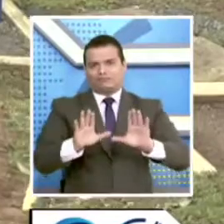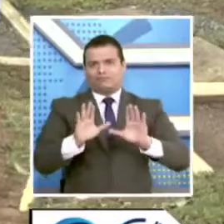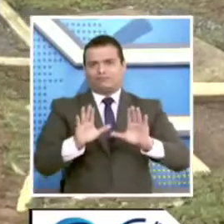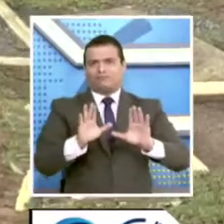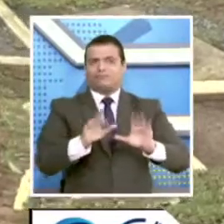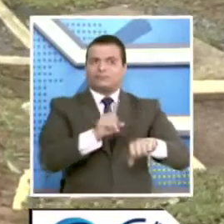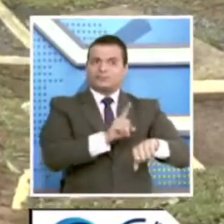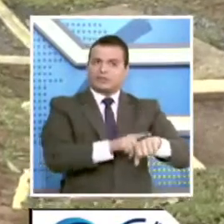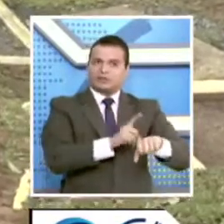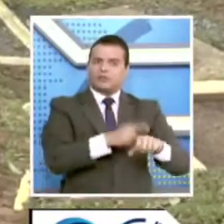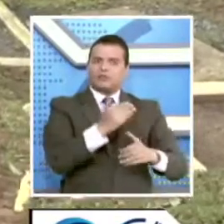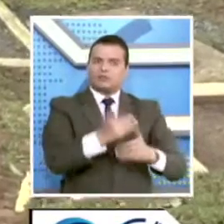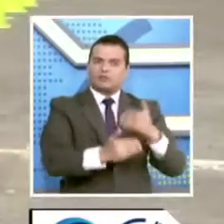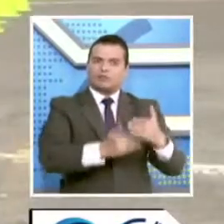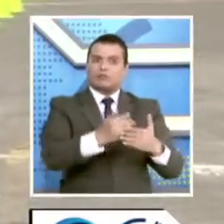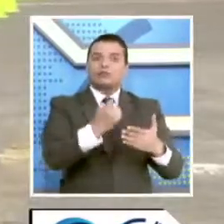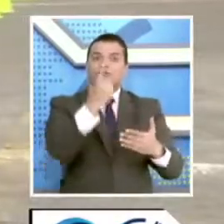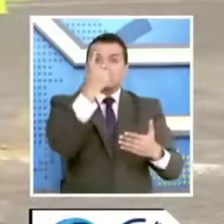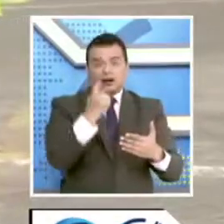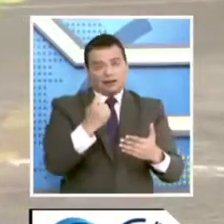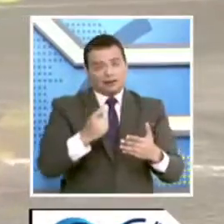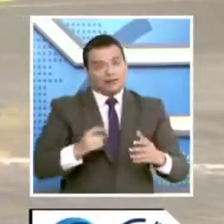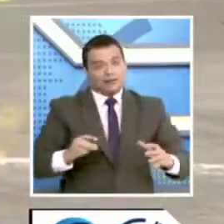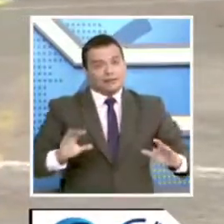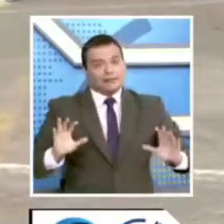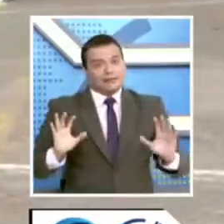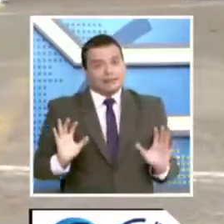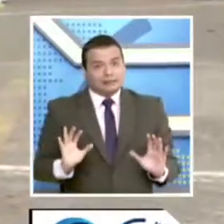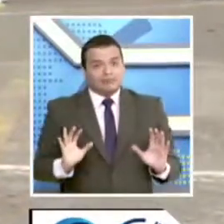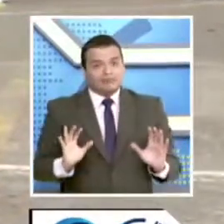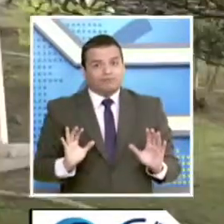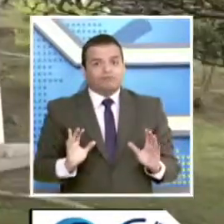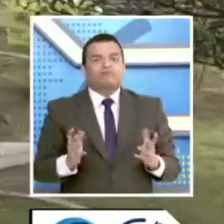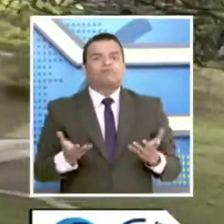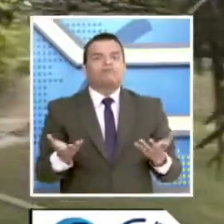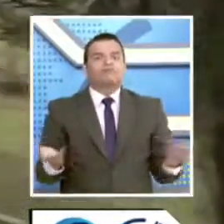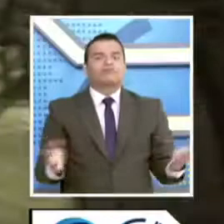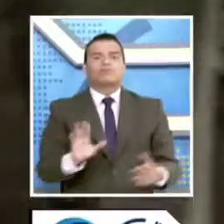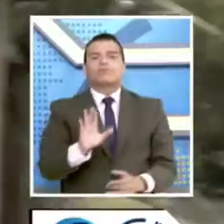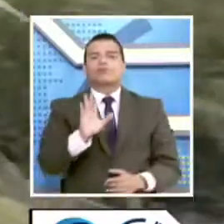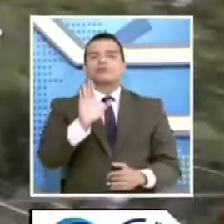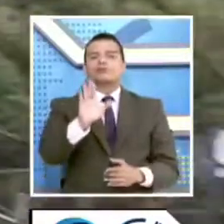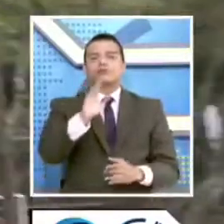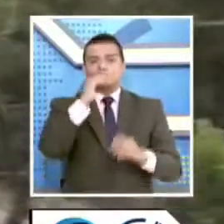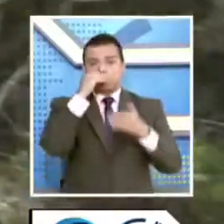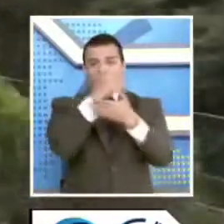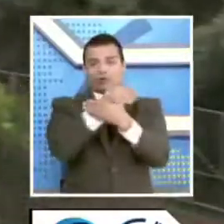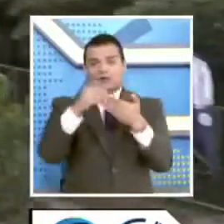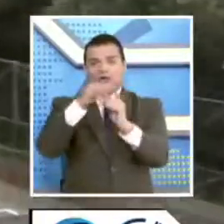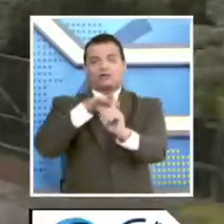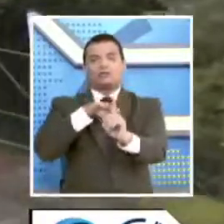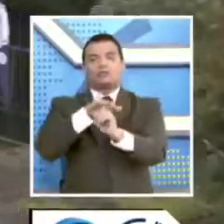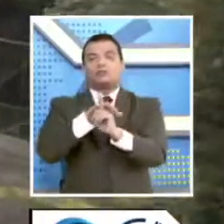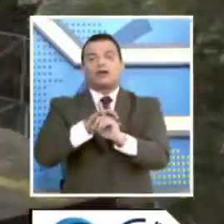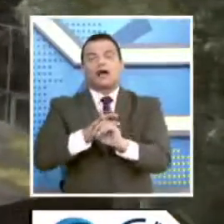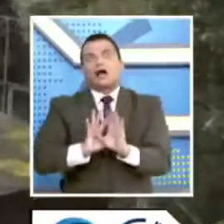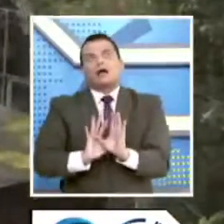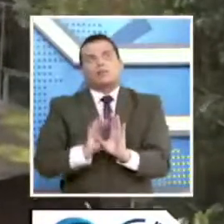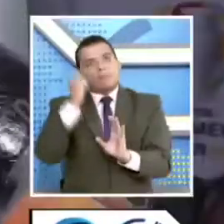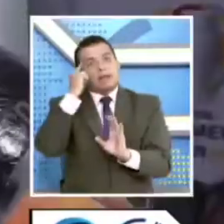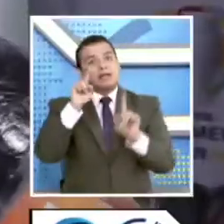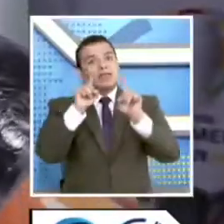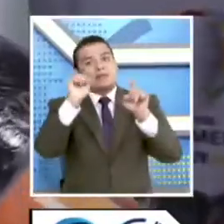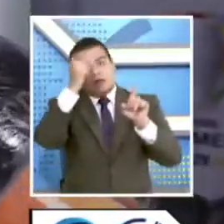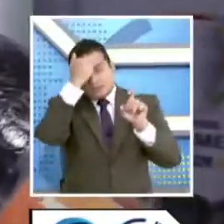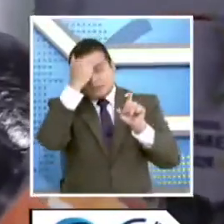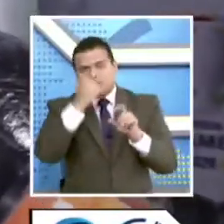mayor discusión y mucho más trabajo. Y no se trata por el riesgo que tendrán los niños en el colegio, se trata